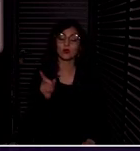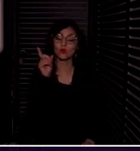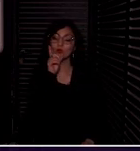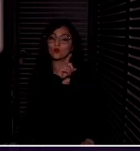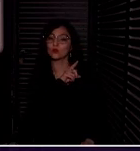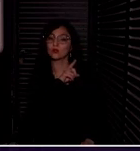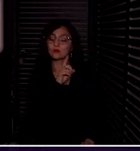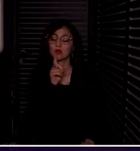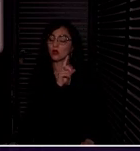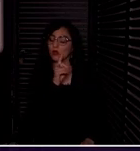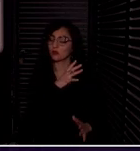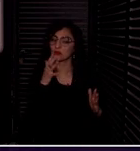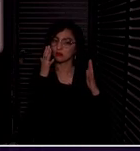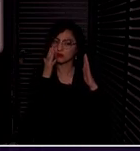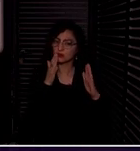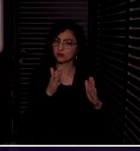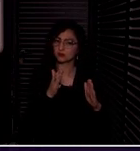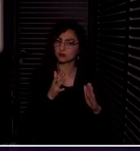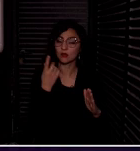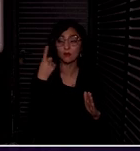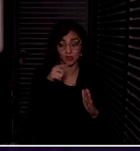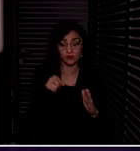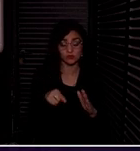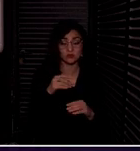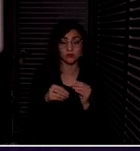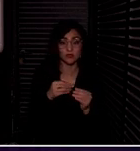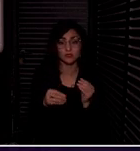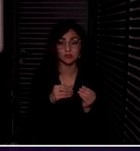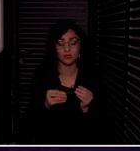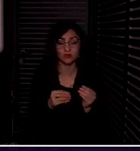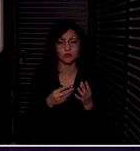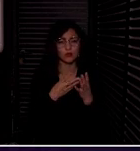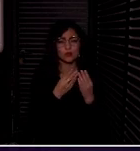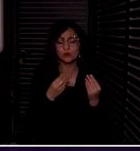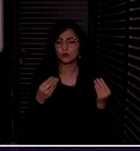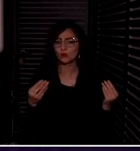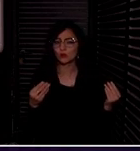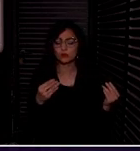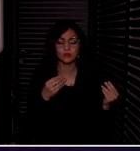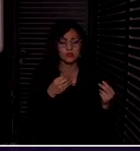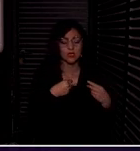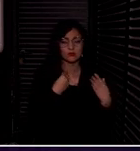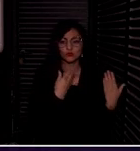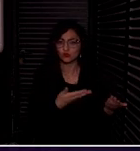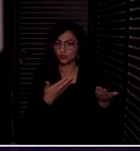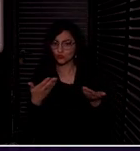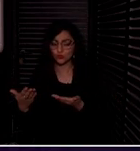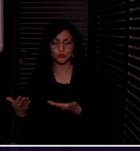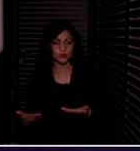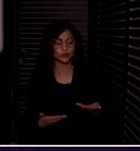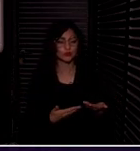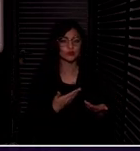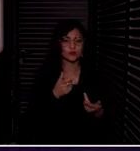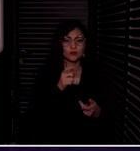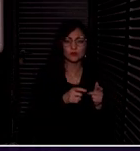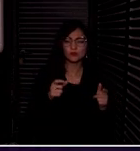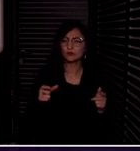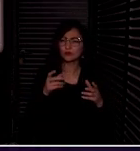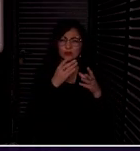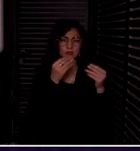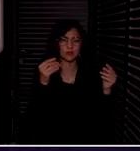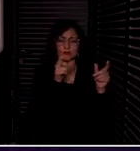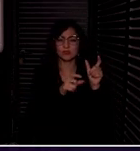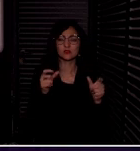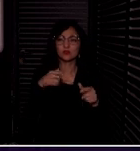no se presta atención, pero que es la que está sucediendo. La sobreoferta o la emergencia de múltiples actores en el